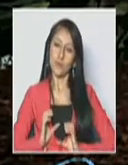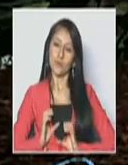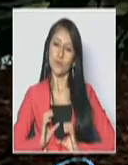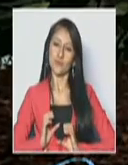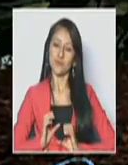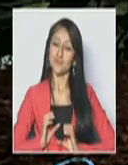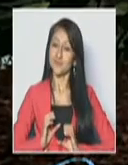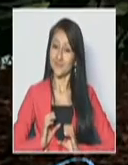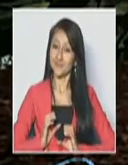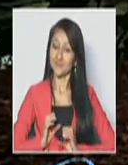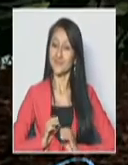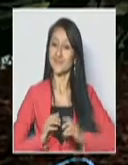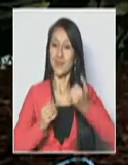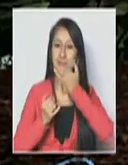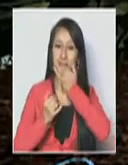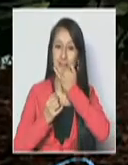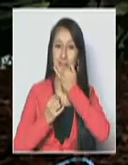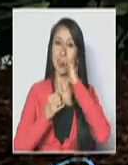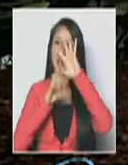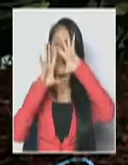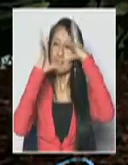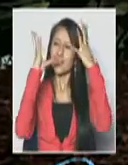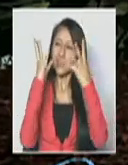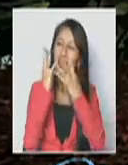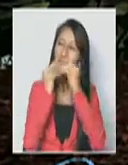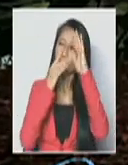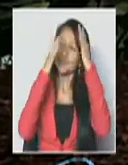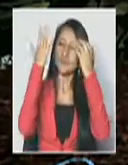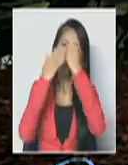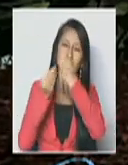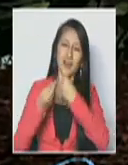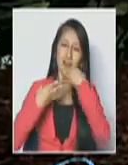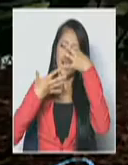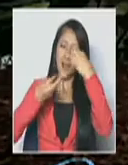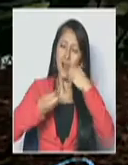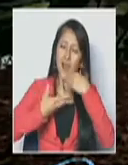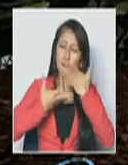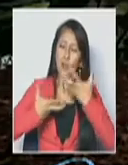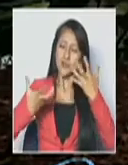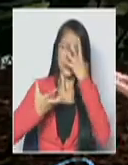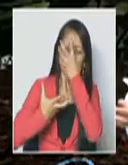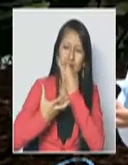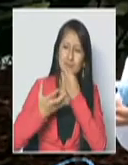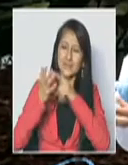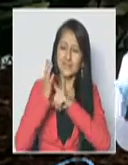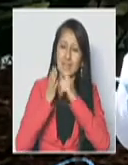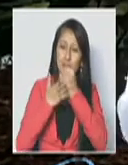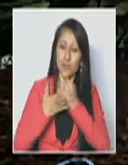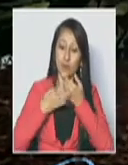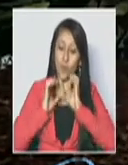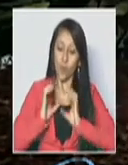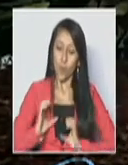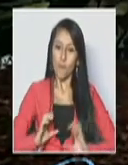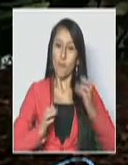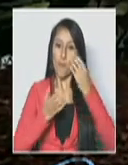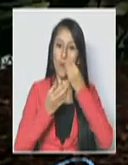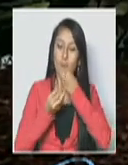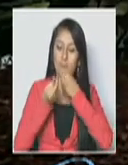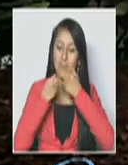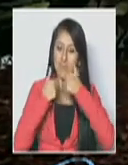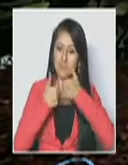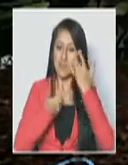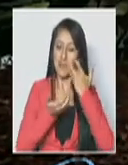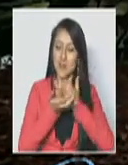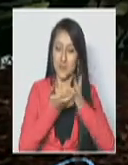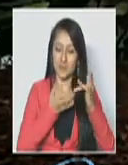la naturaleza nos regala cosas maravillosas para seguir comiendo nutriéndonos bien y limpiando